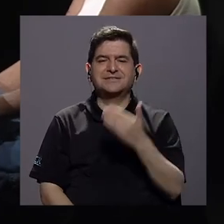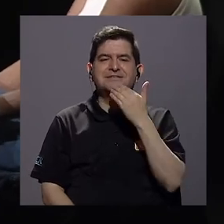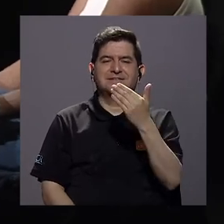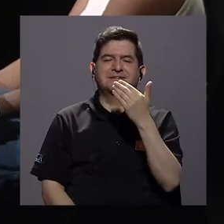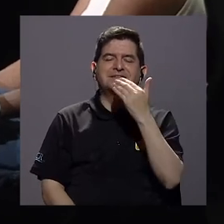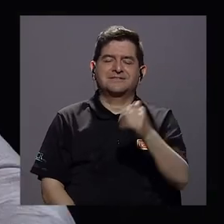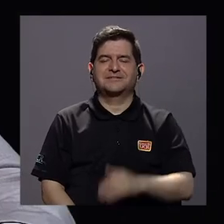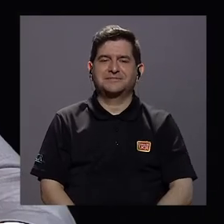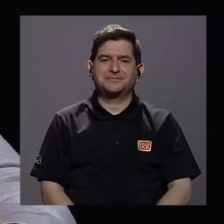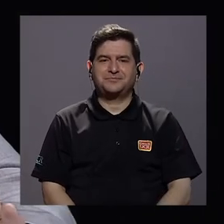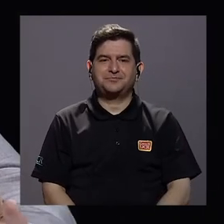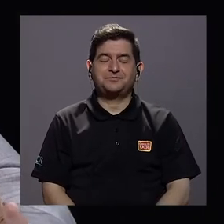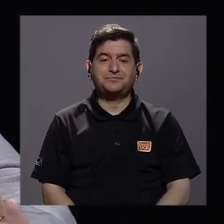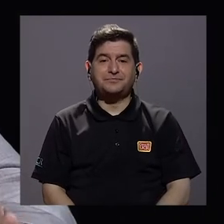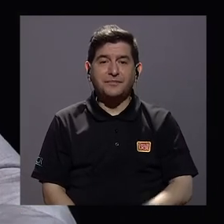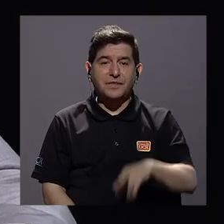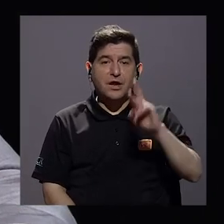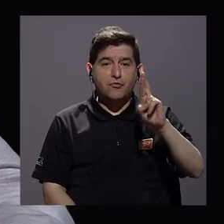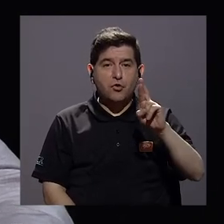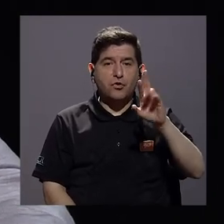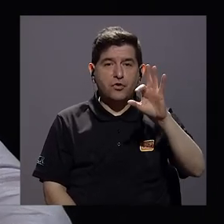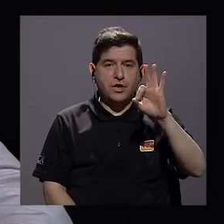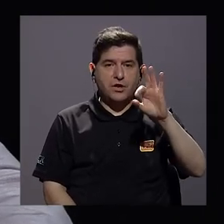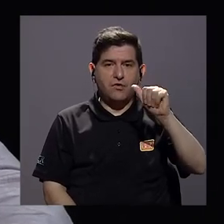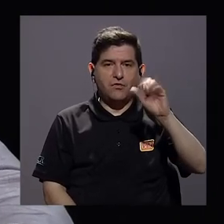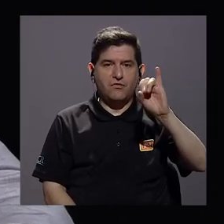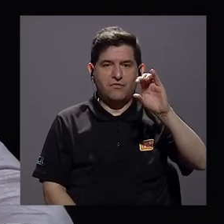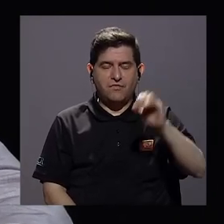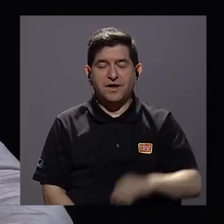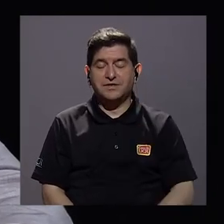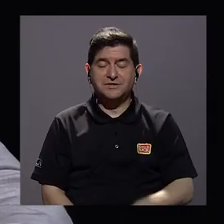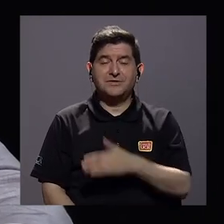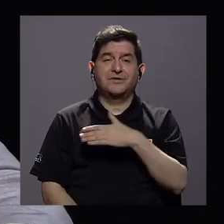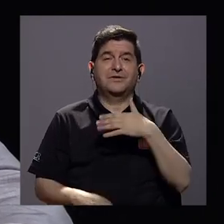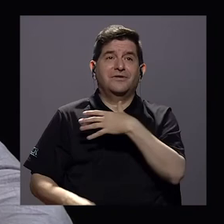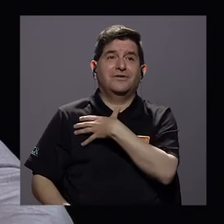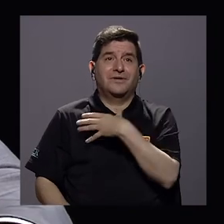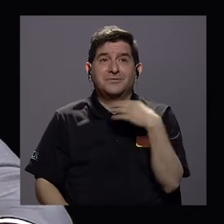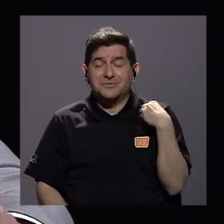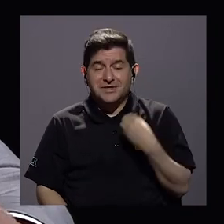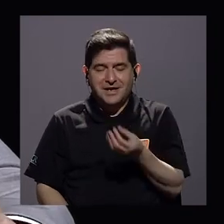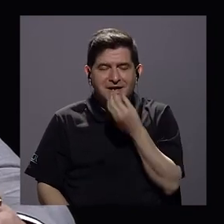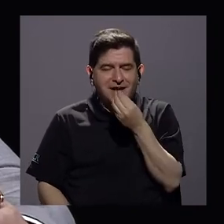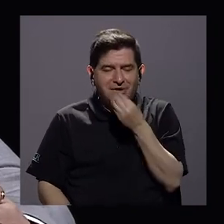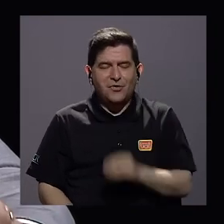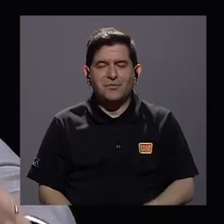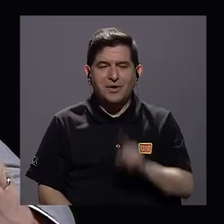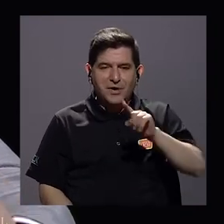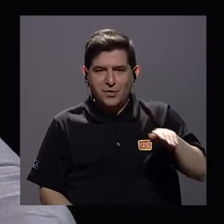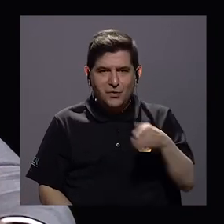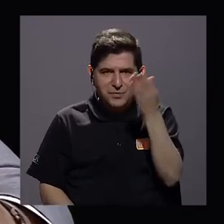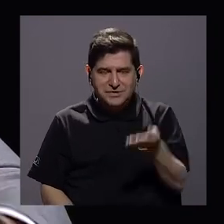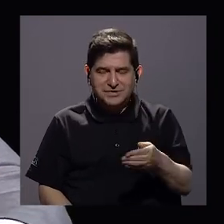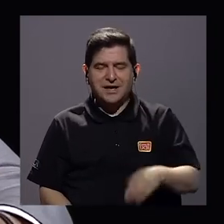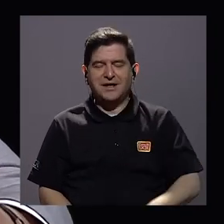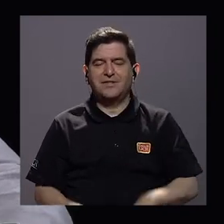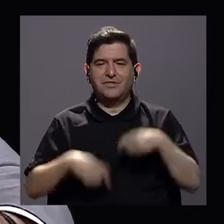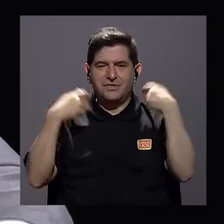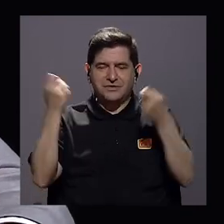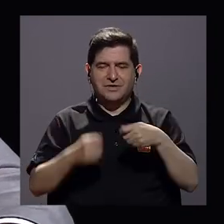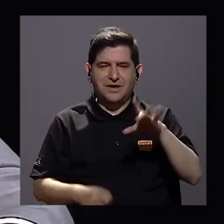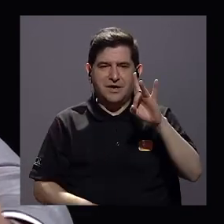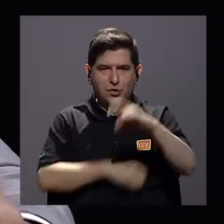gracias. Don Rodrigo Facio, estoy seguro que estaría muy contento de comerse un pescado con nosotros para celebrar el 80 aniversario de esta universidad